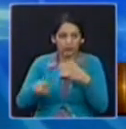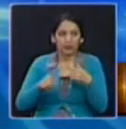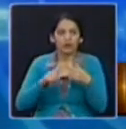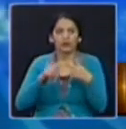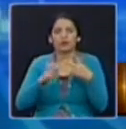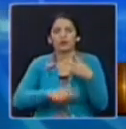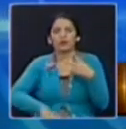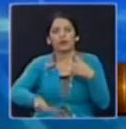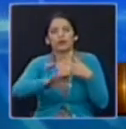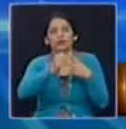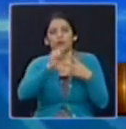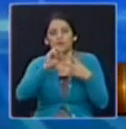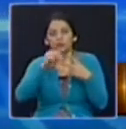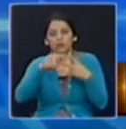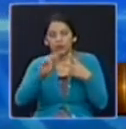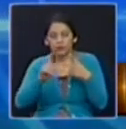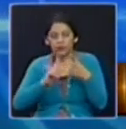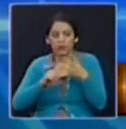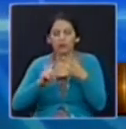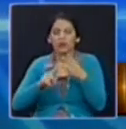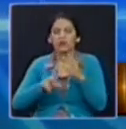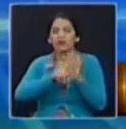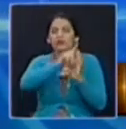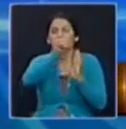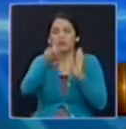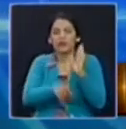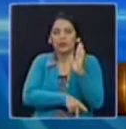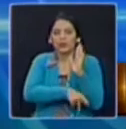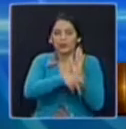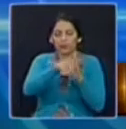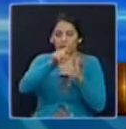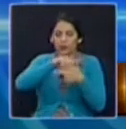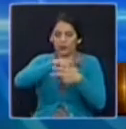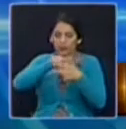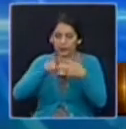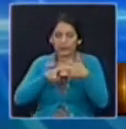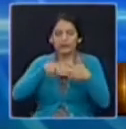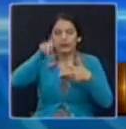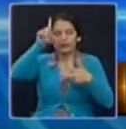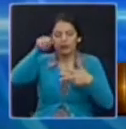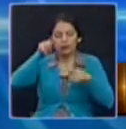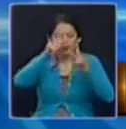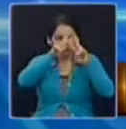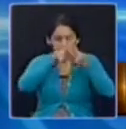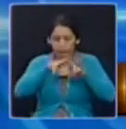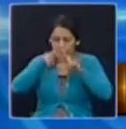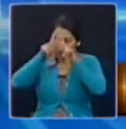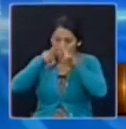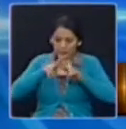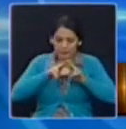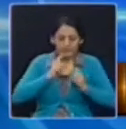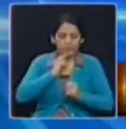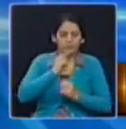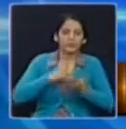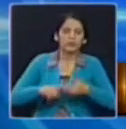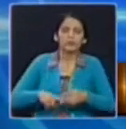y también el caso de Petroecuador. O sea, en ese sentido, o sea,